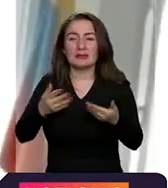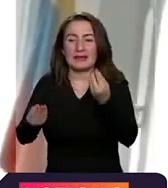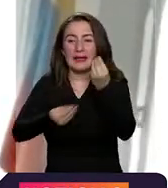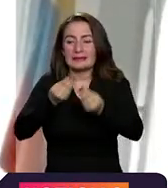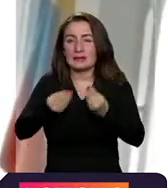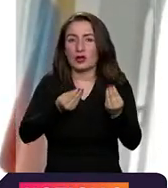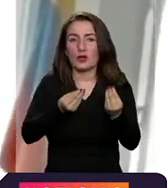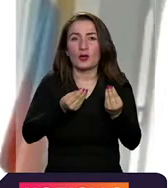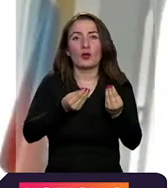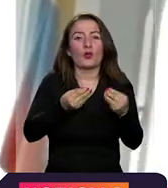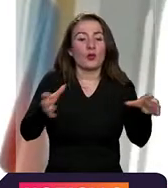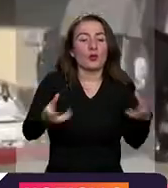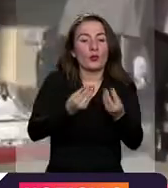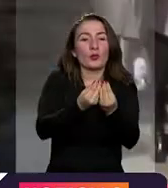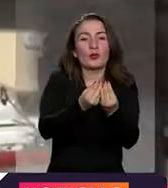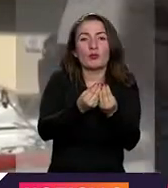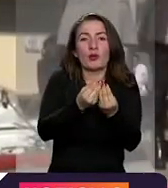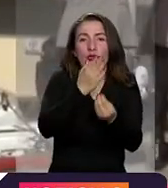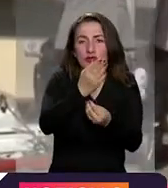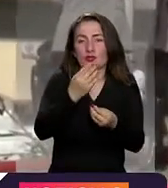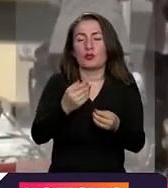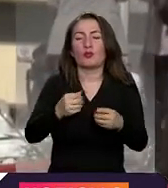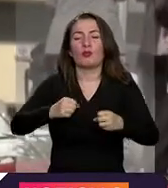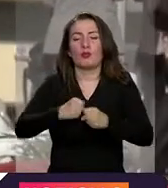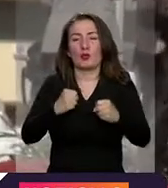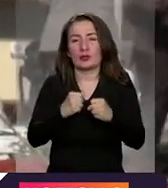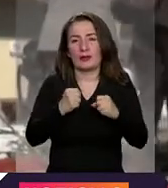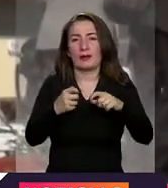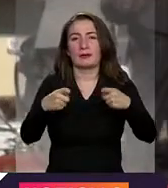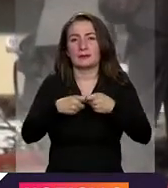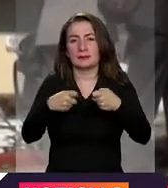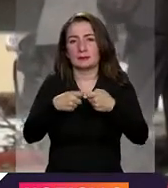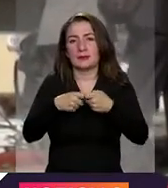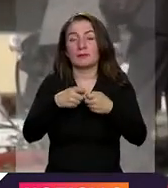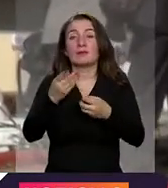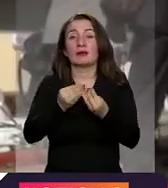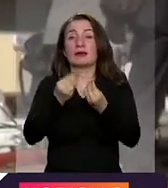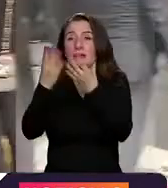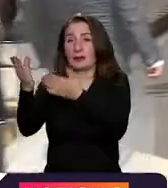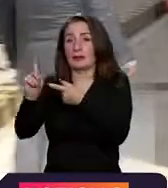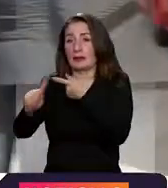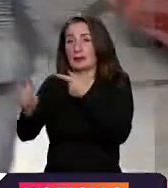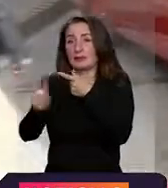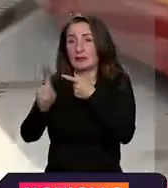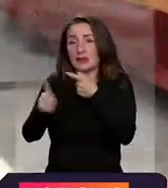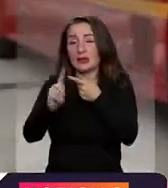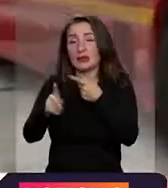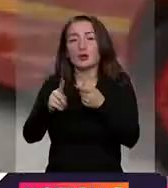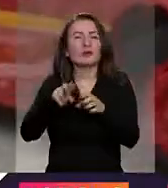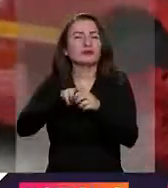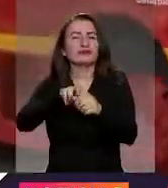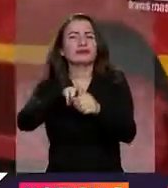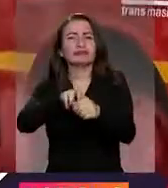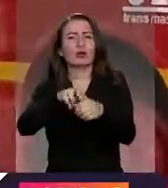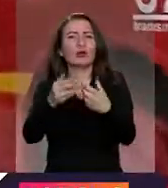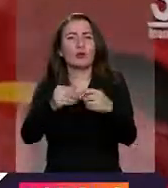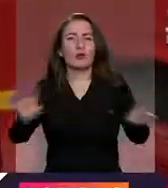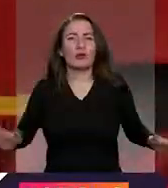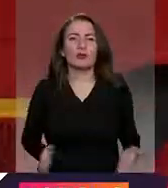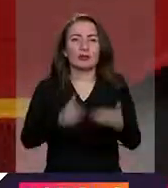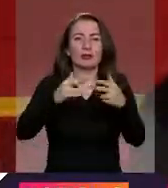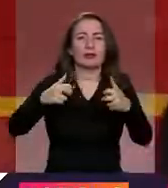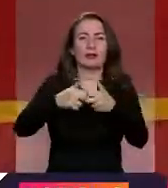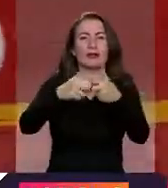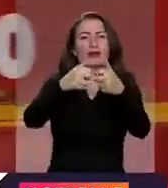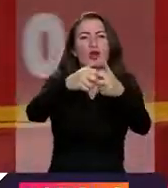dividendos del Grupo de Energía Bogotá. Advirtió la importancia de entregar recursos a Transmilenio, porque si no funciona el transporte no será posible la reactivación de la